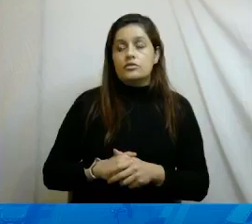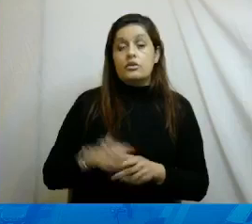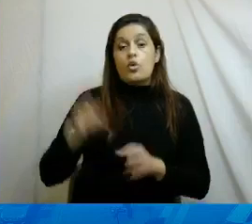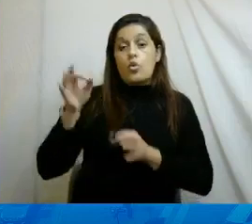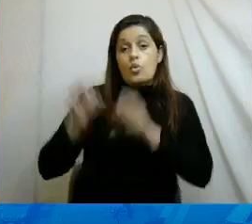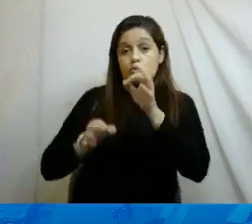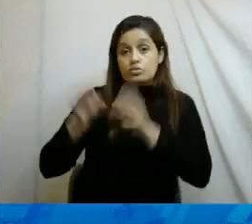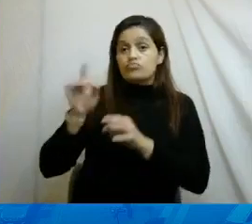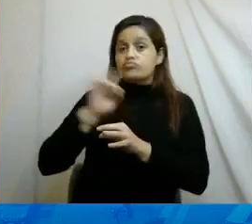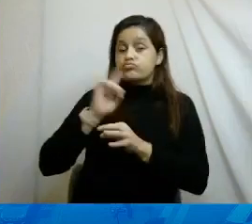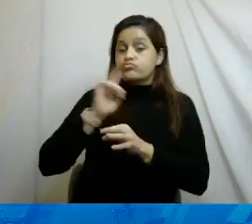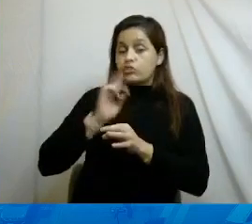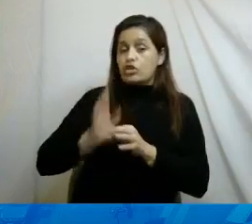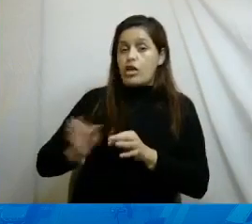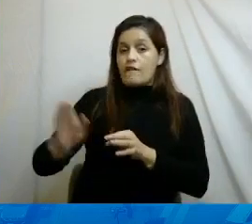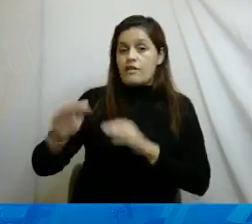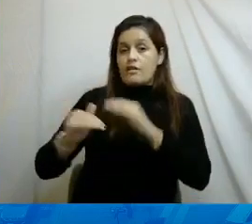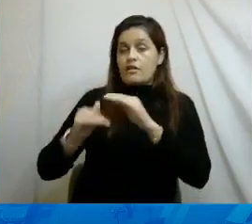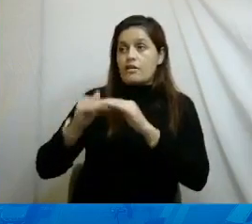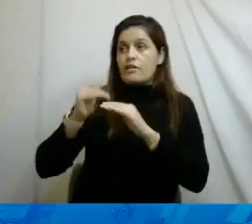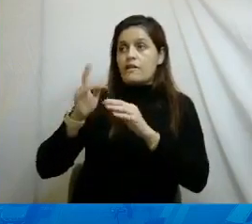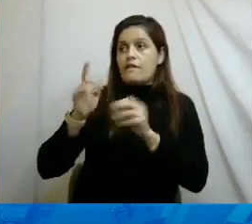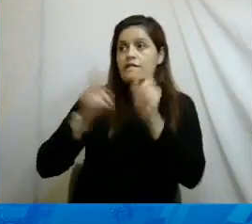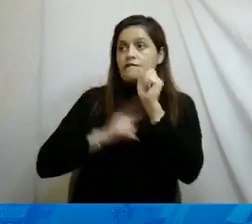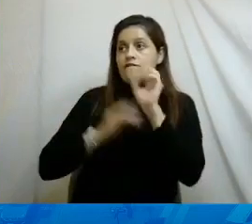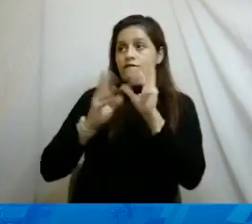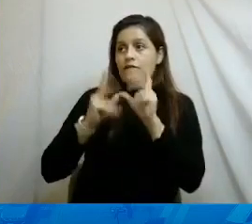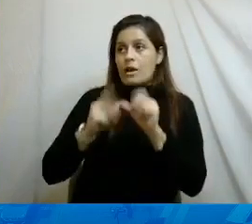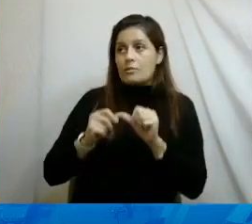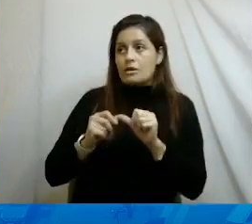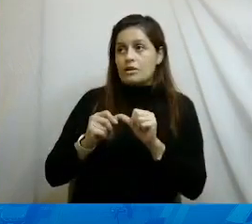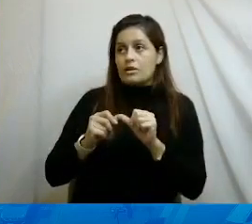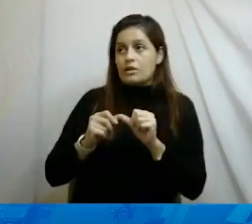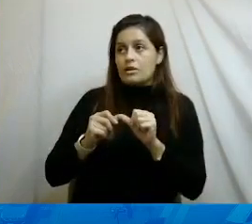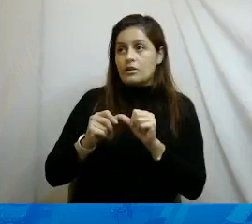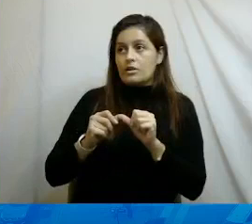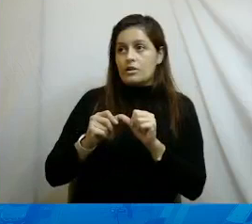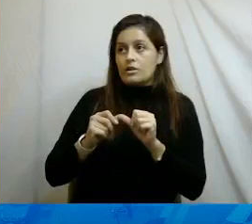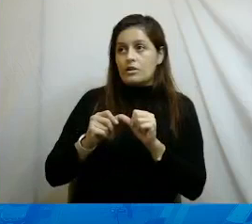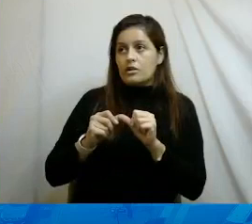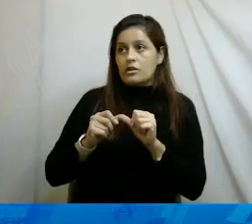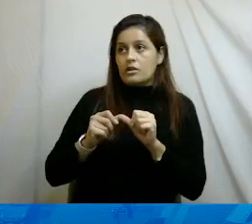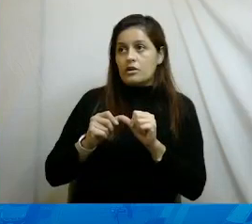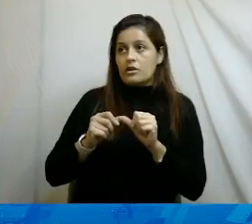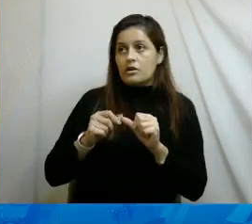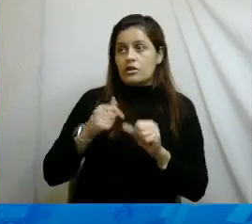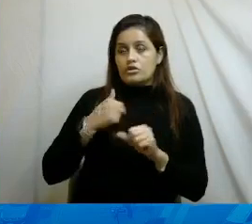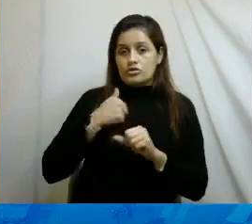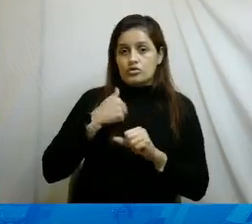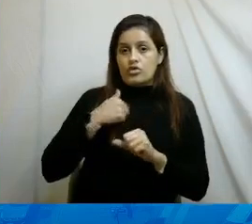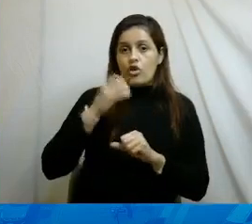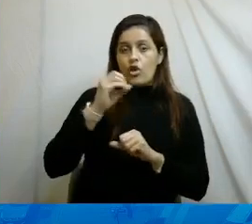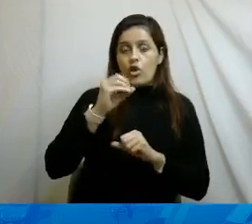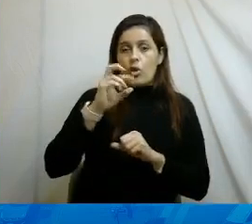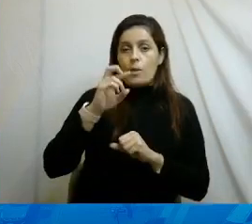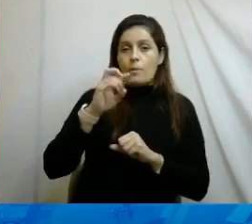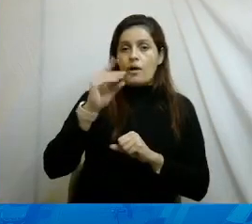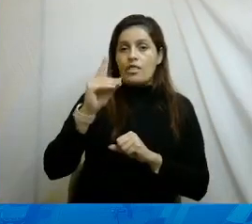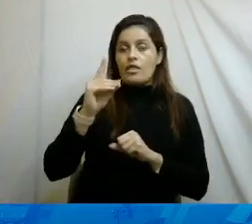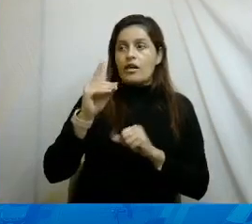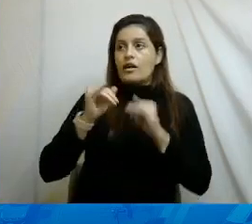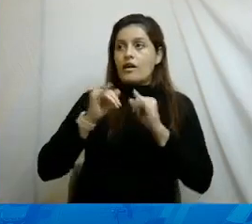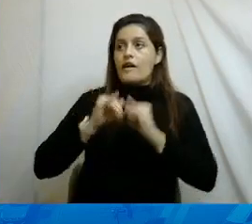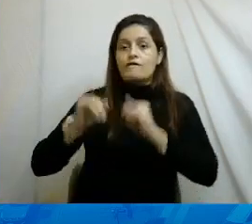de Melipilla, vengo a decir que celebro también que haya ido la OPD y que el informe de la OPD yo creo que va a